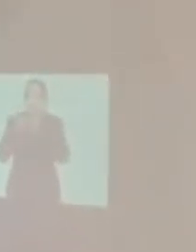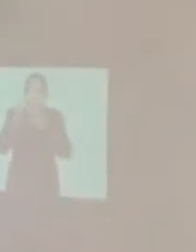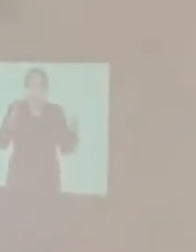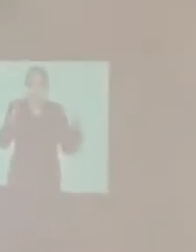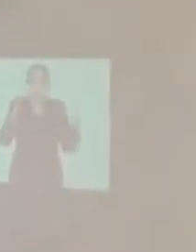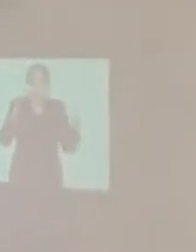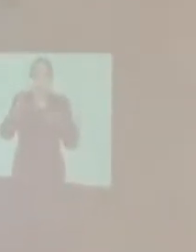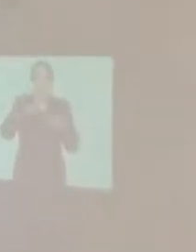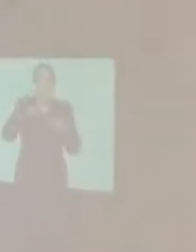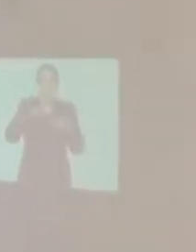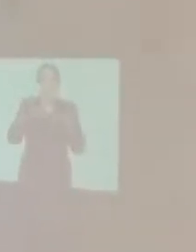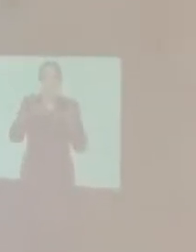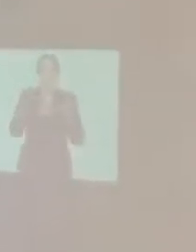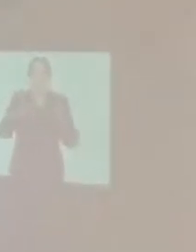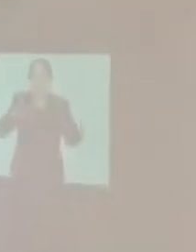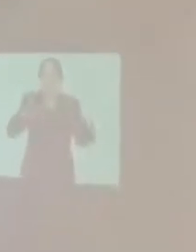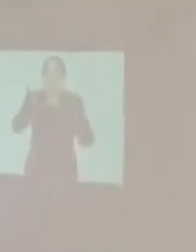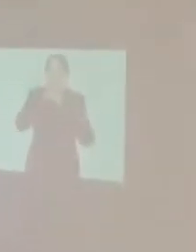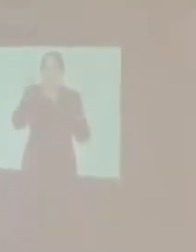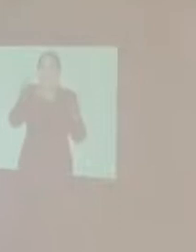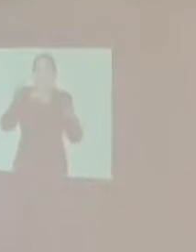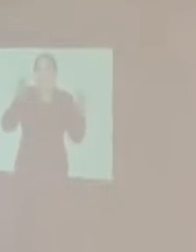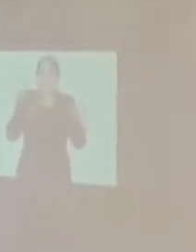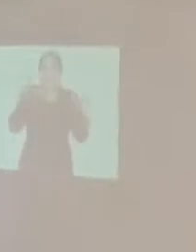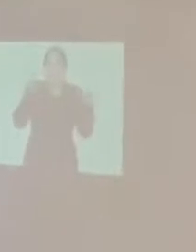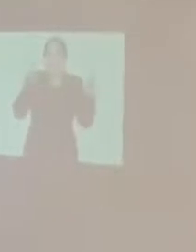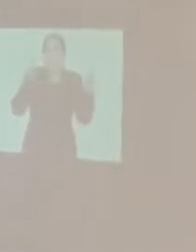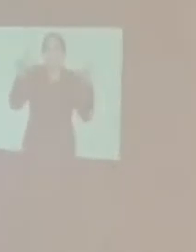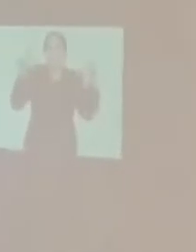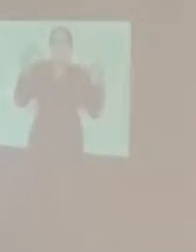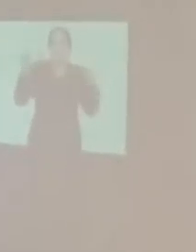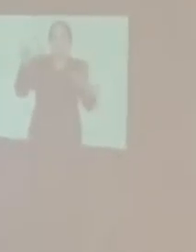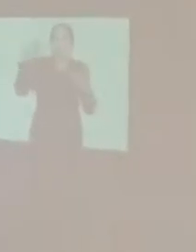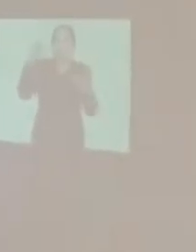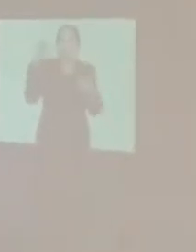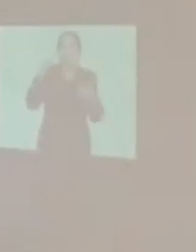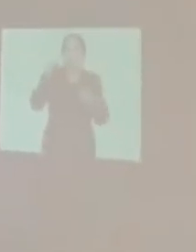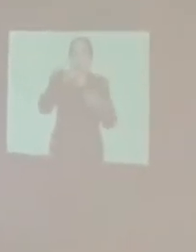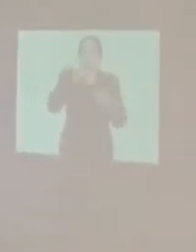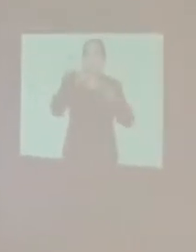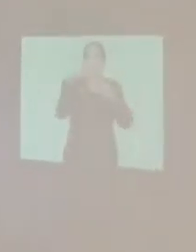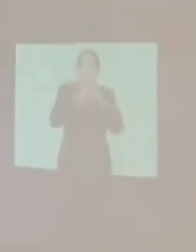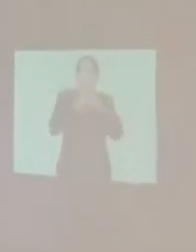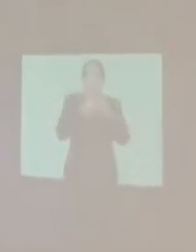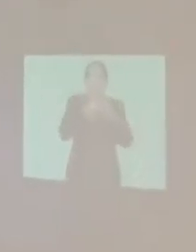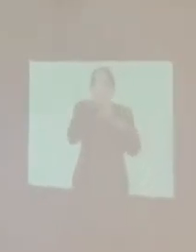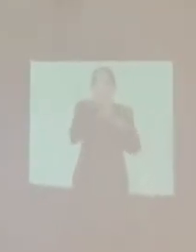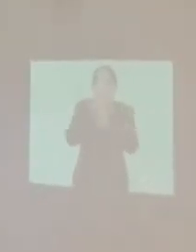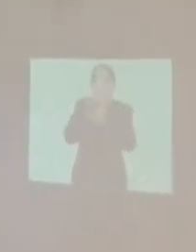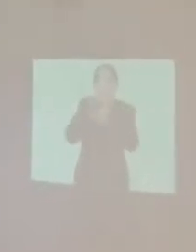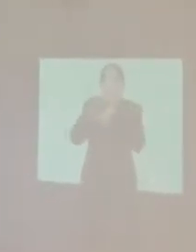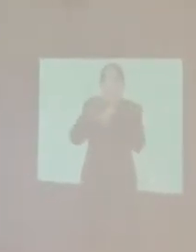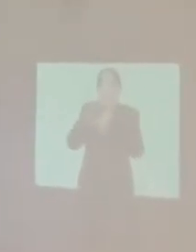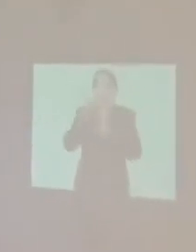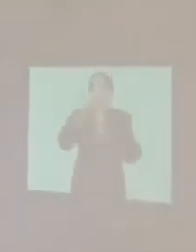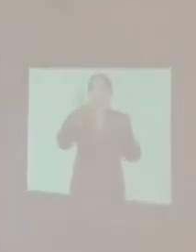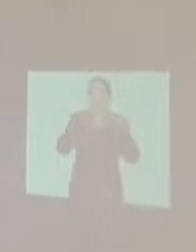festivales, conciertos, fiestas y ferias. Los invitamos pronto a la Feria del Libro aquí en el Zócalo, con una asistencia